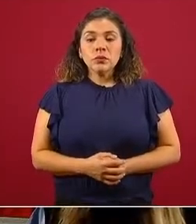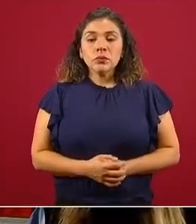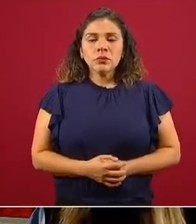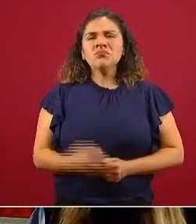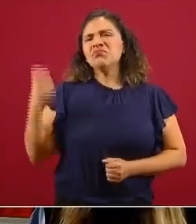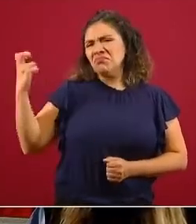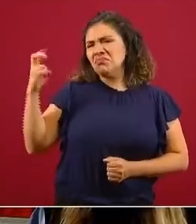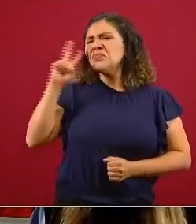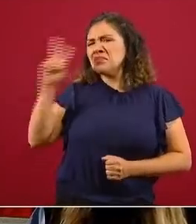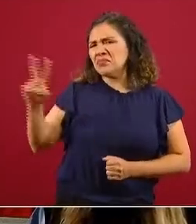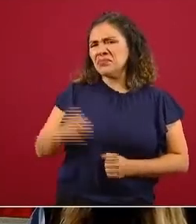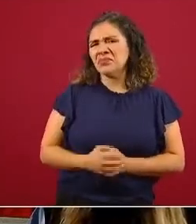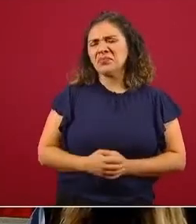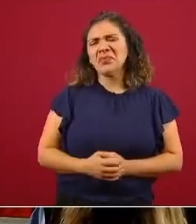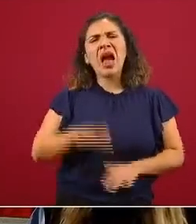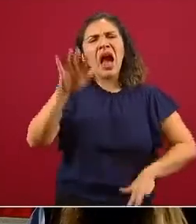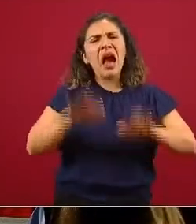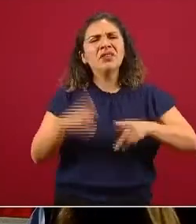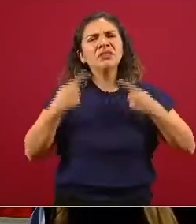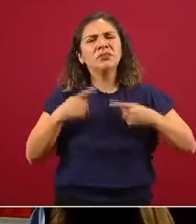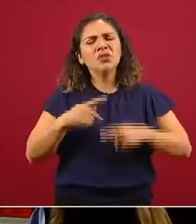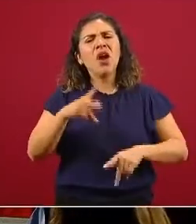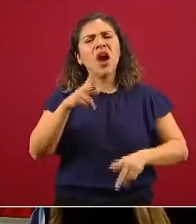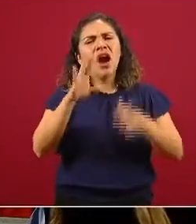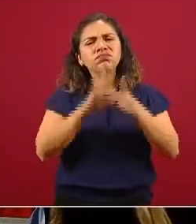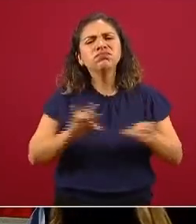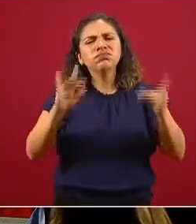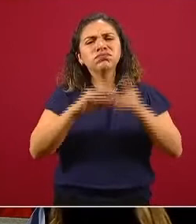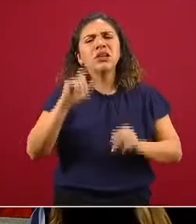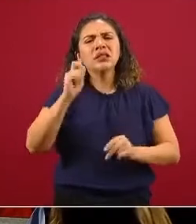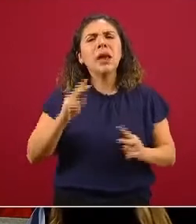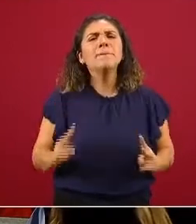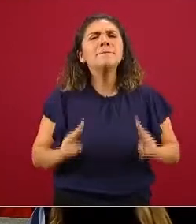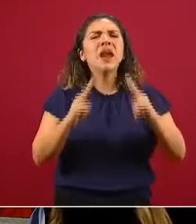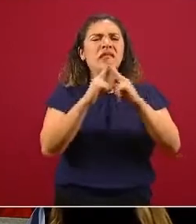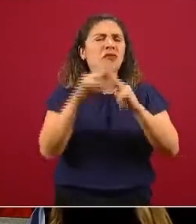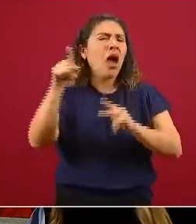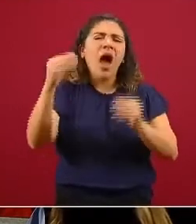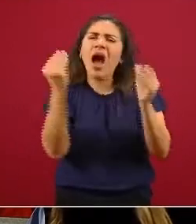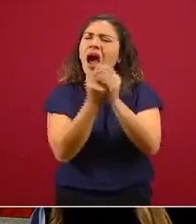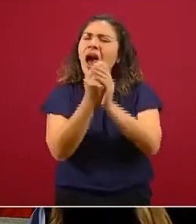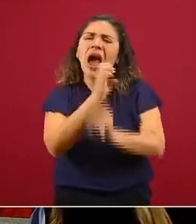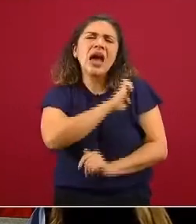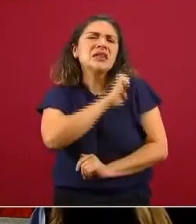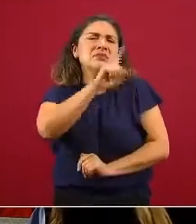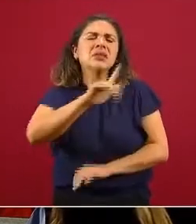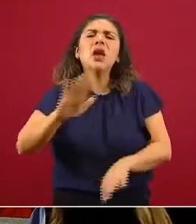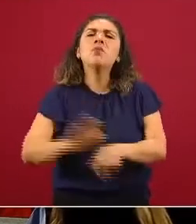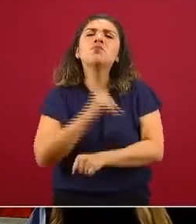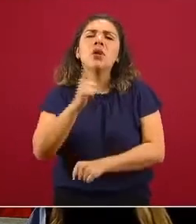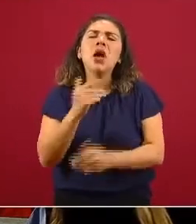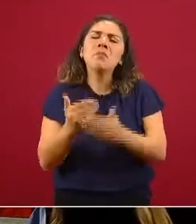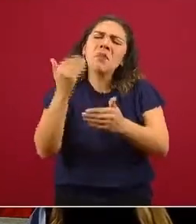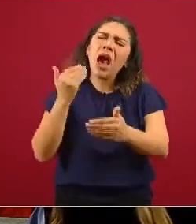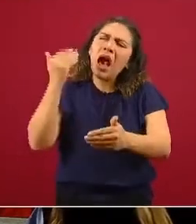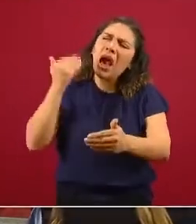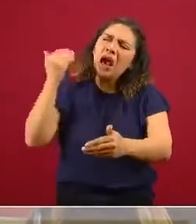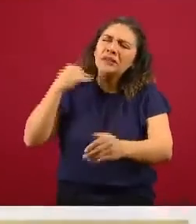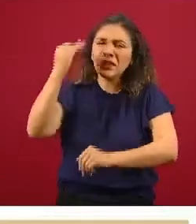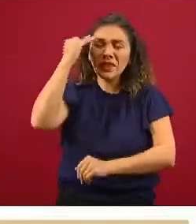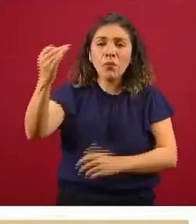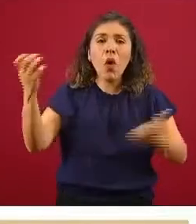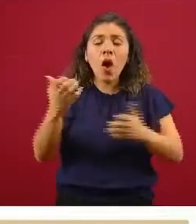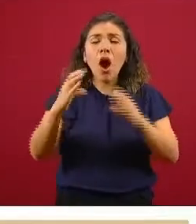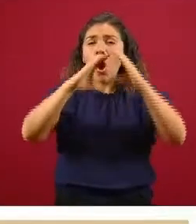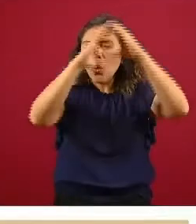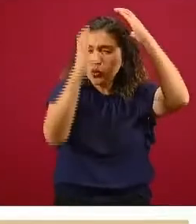Miren esta imagen, muchos han hablado de plataformas. En plataformas estamos hablando de otra cosa especial. ¿Por qué? Porque desde meses atrás se